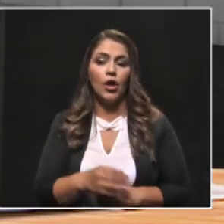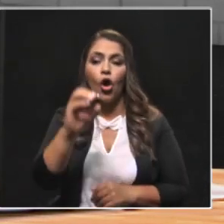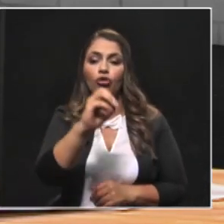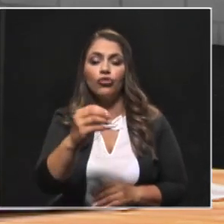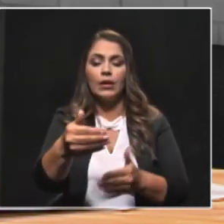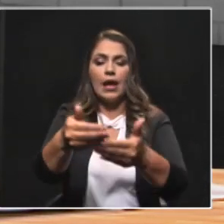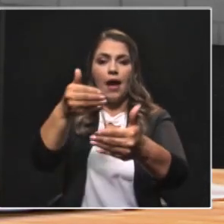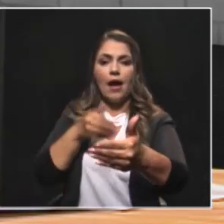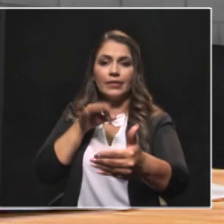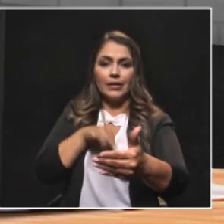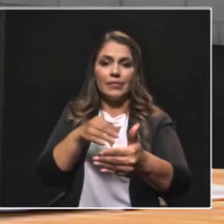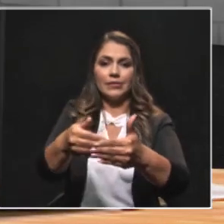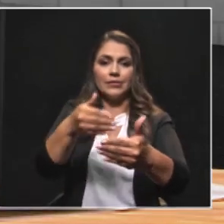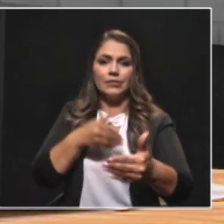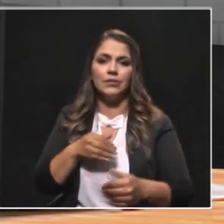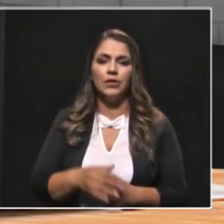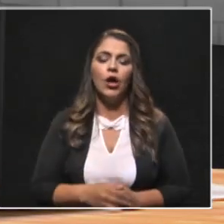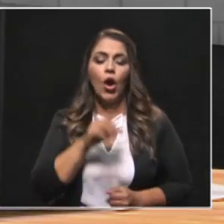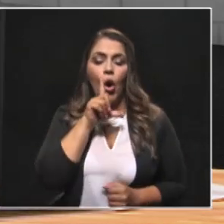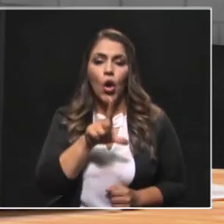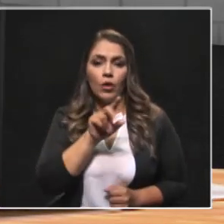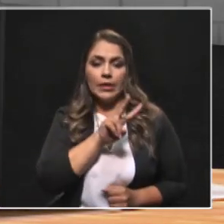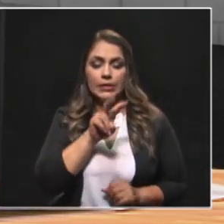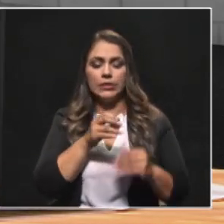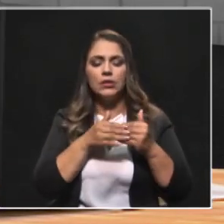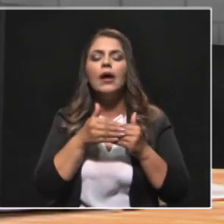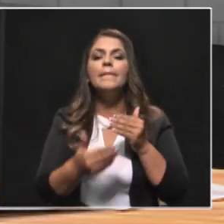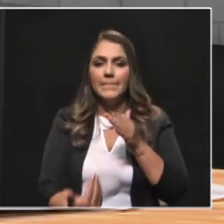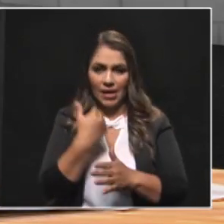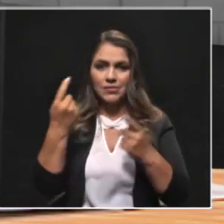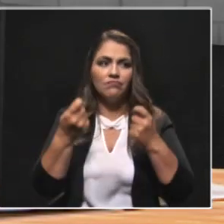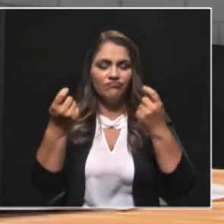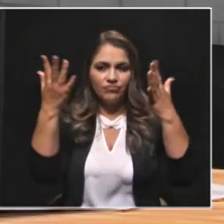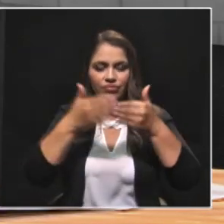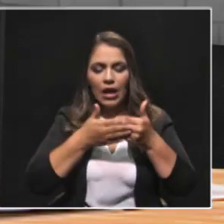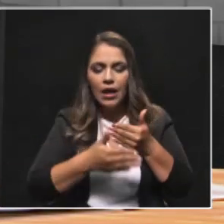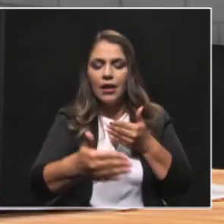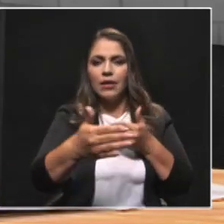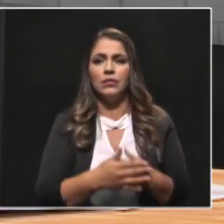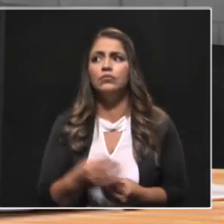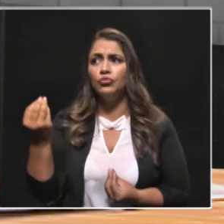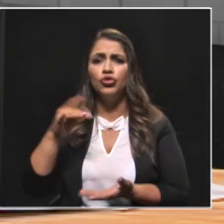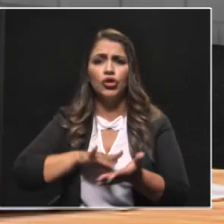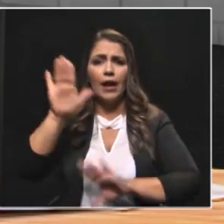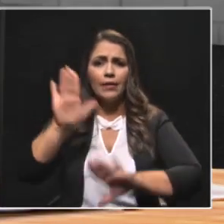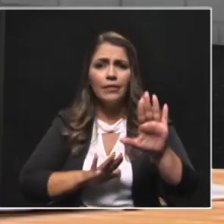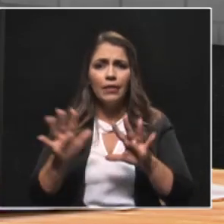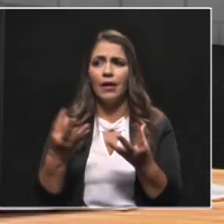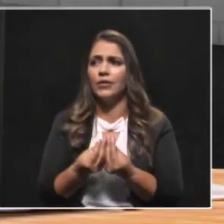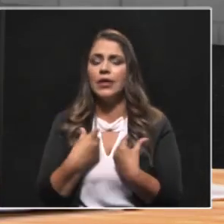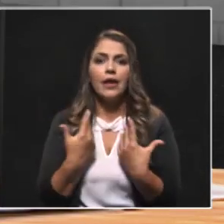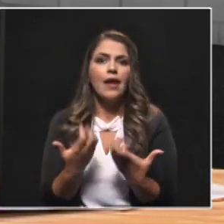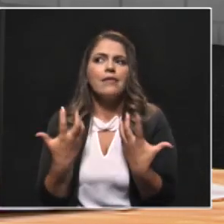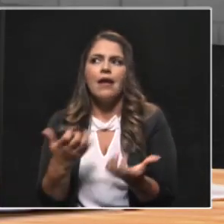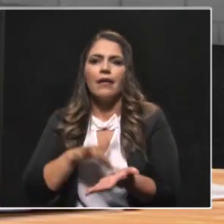las elecciones, es decir, a partir del 27 de julio de este año. Entonces lo que vemos es un montón de candidatos o de gente que está interesada en